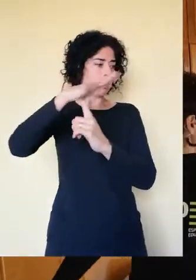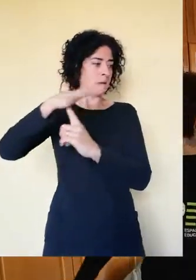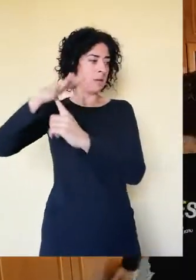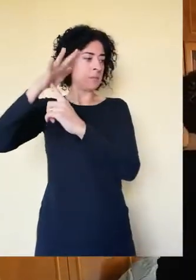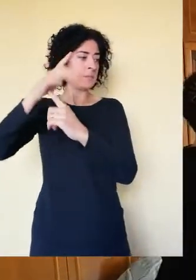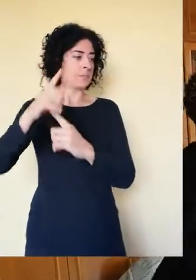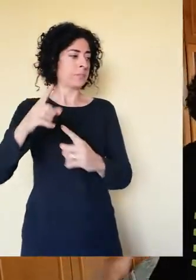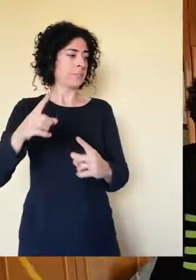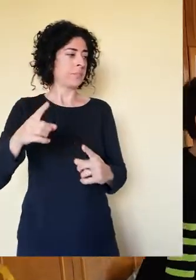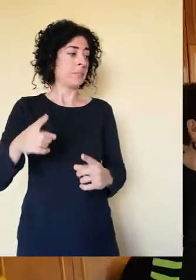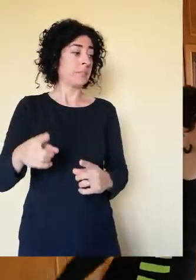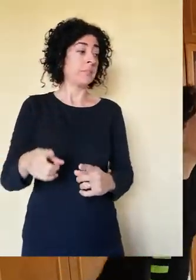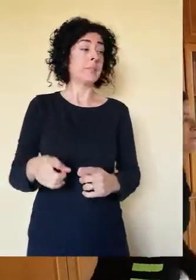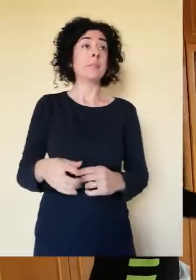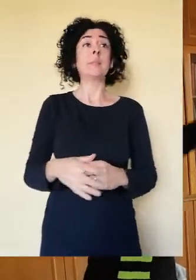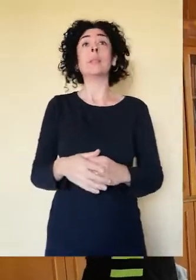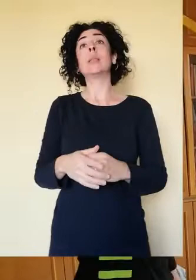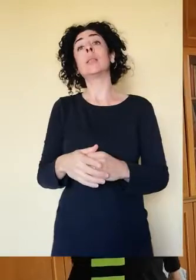Y